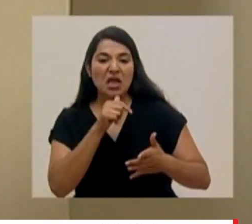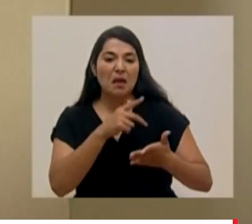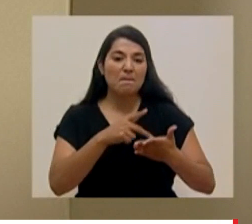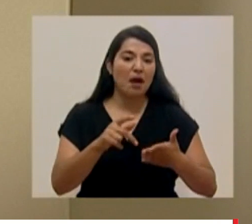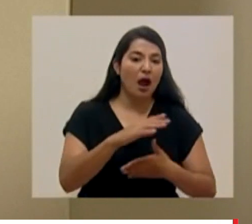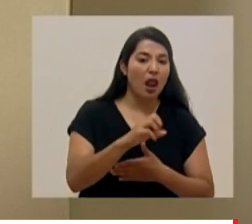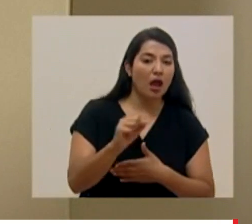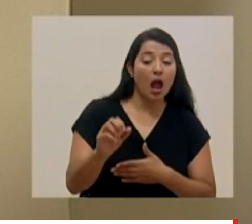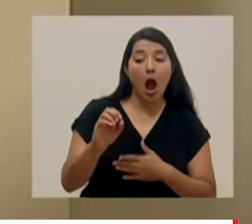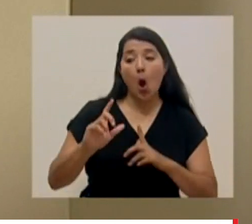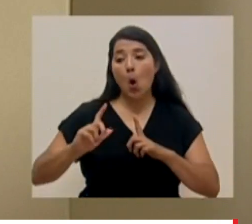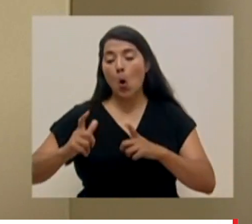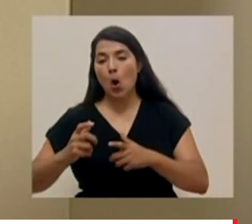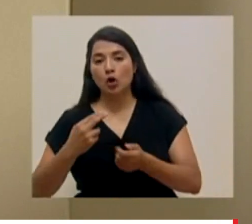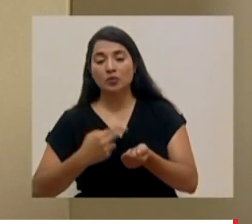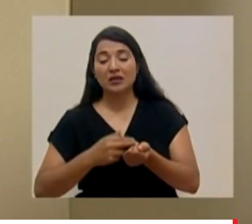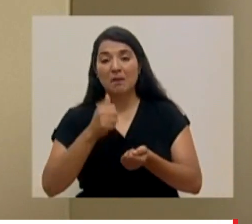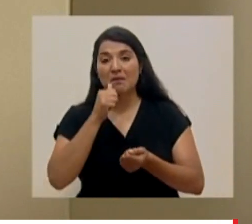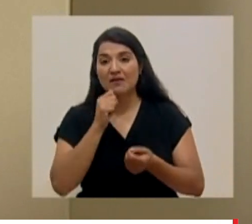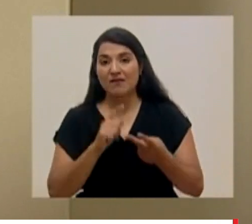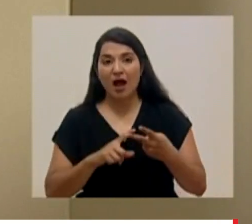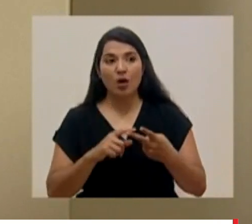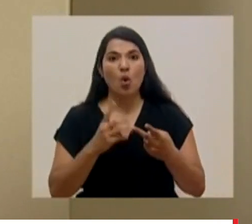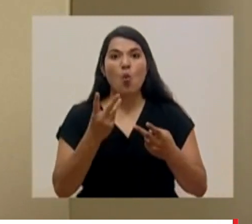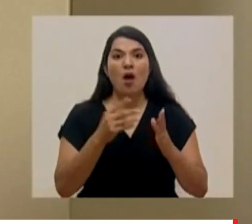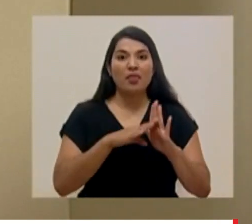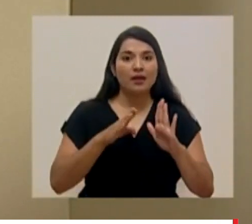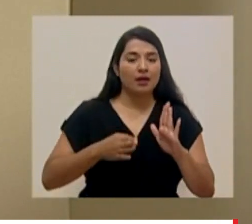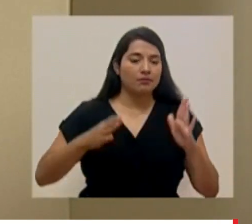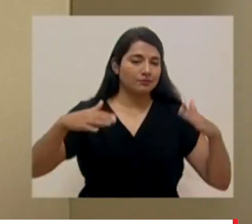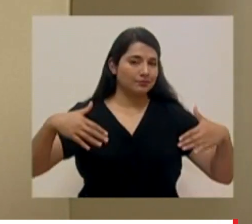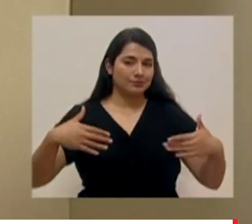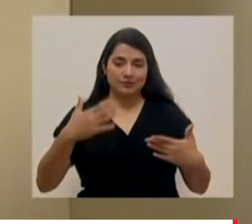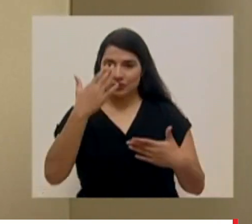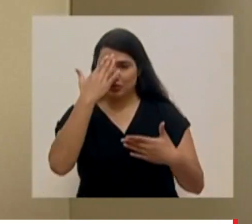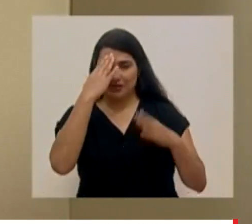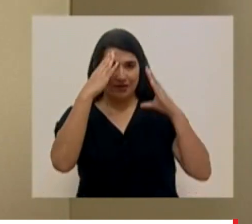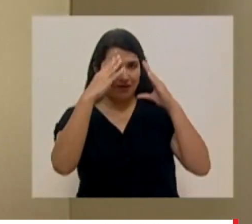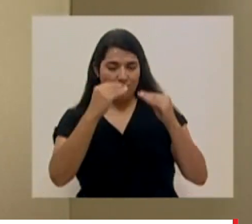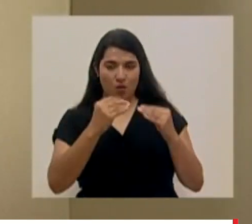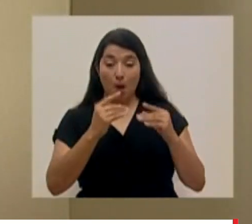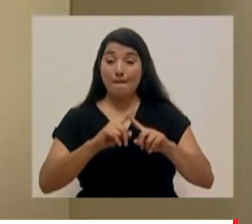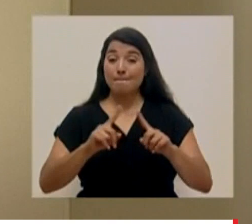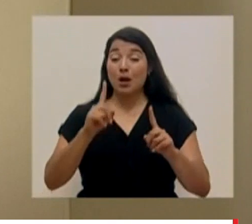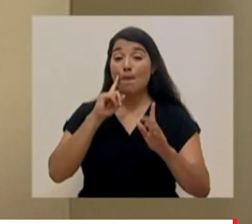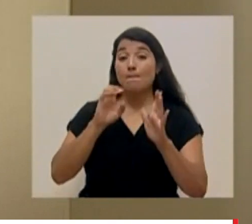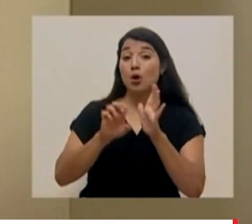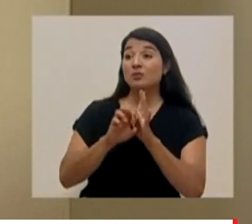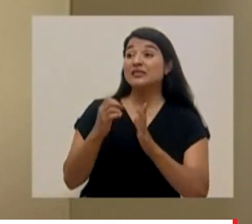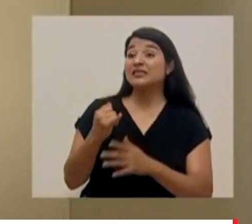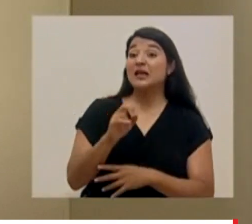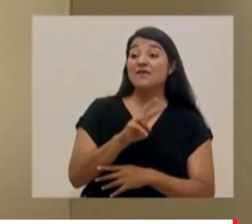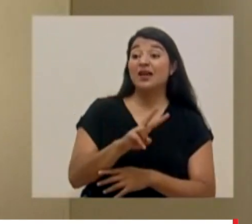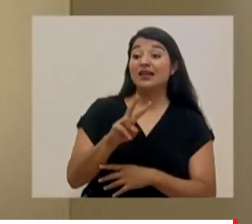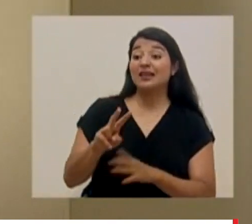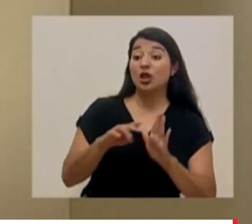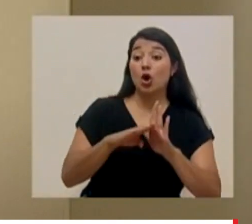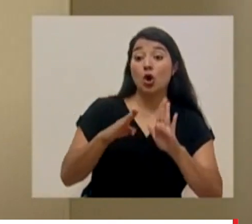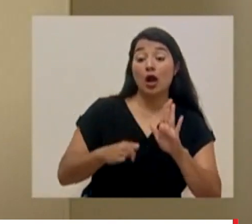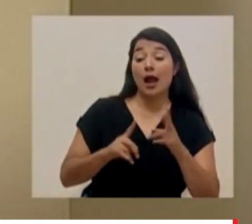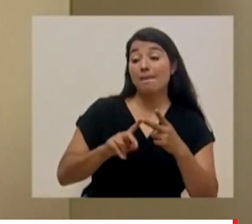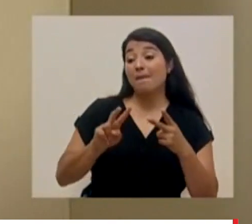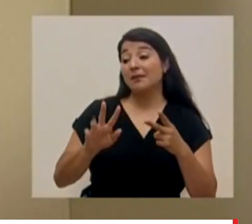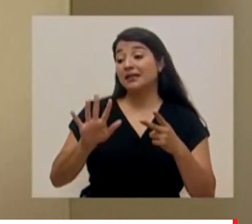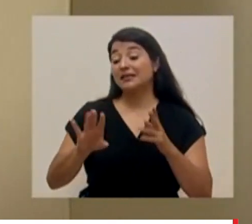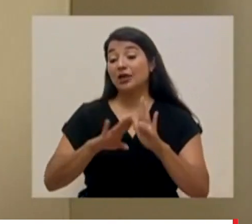por definirse. Pero quiero poner todo esto en contexto, ¿verdad? Si son 22 camas, si son 25 camas,